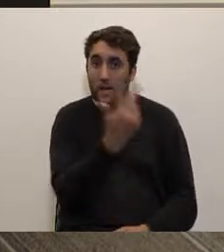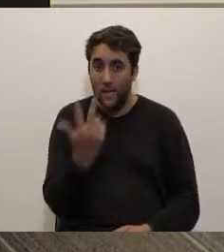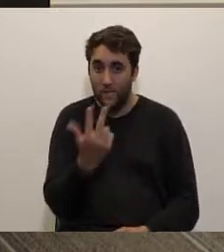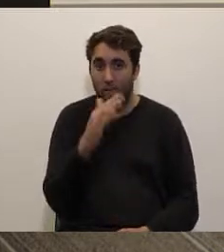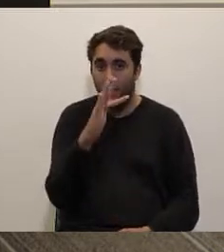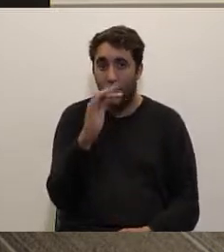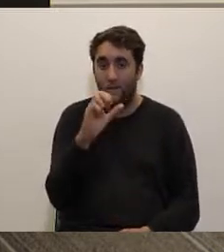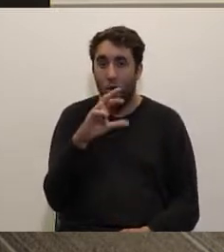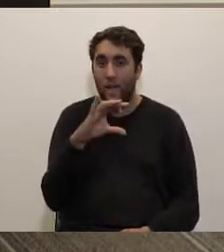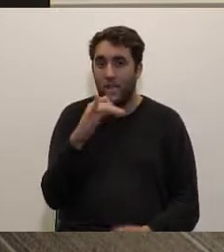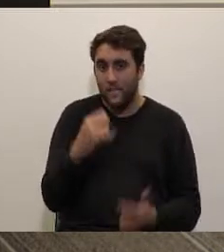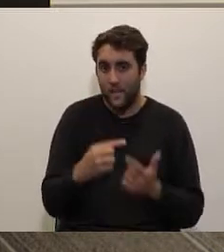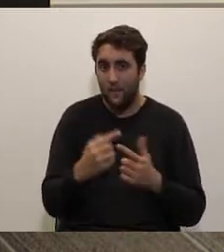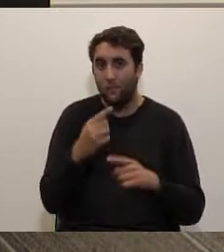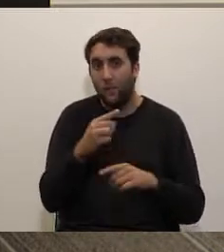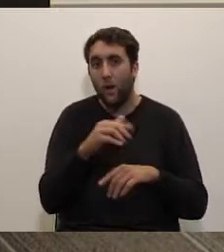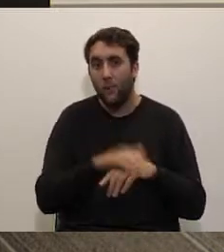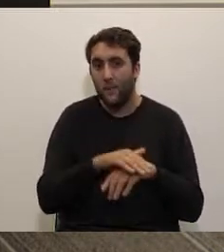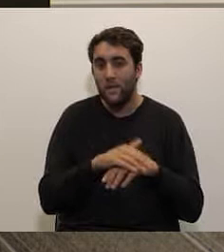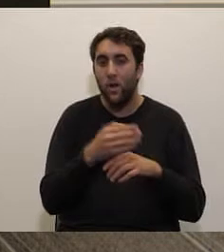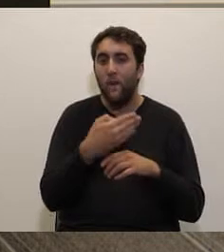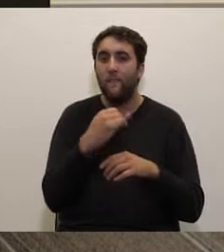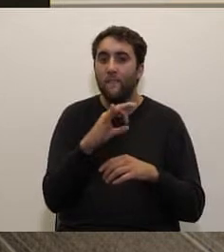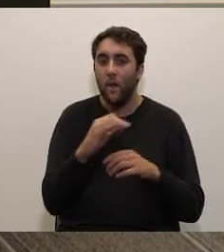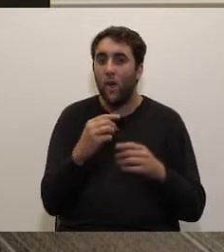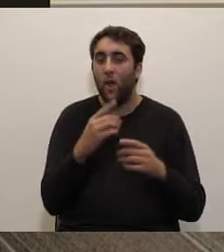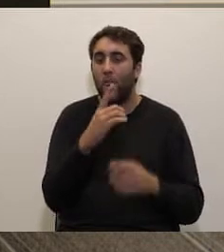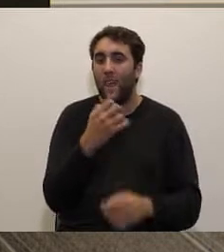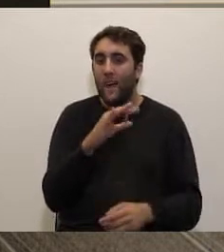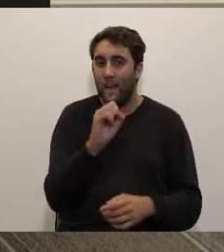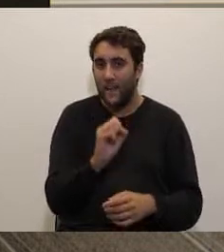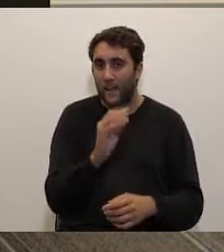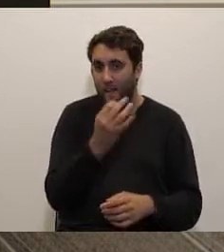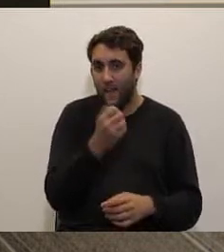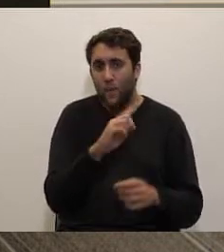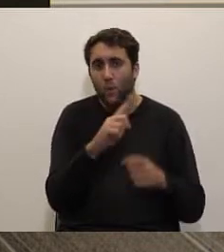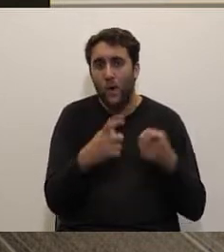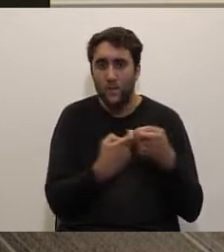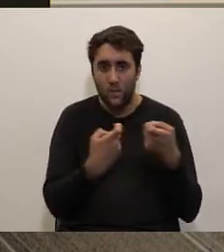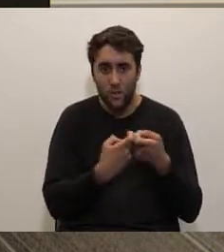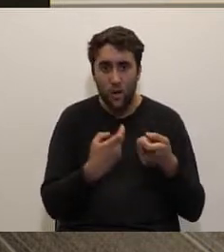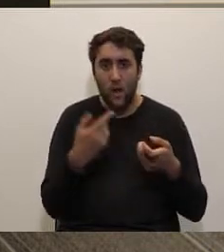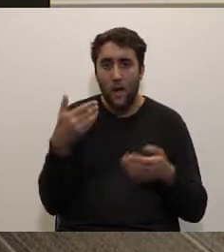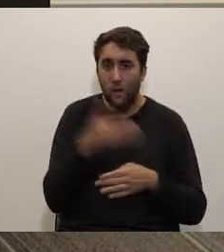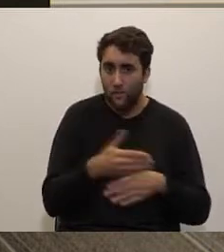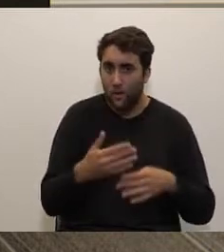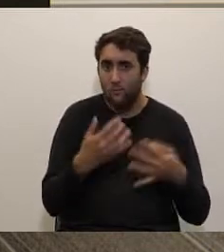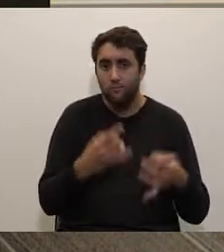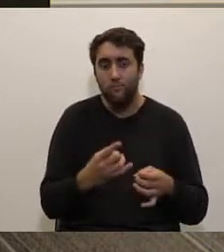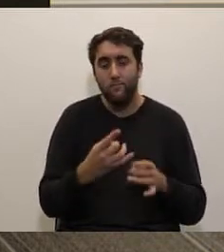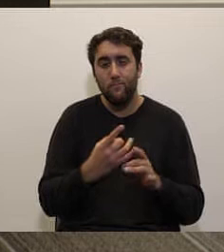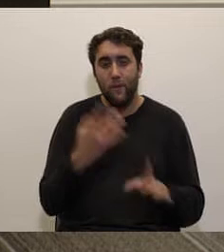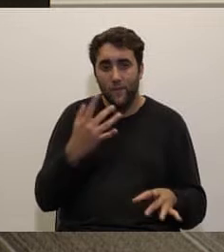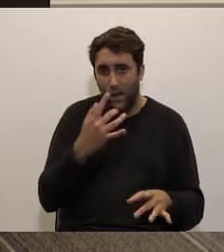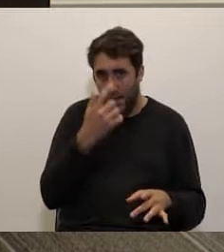primera es Florencia Gratarola, que es la representante de Biodiversidata. Esta es una asociación colaborativa de expertos y